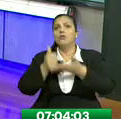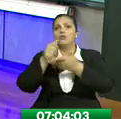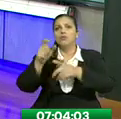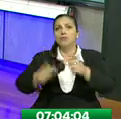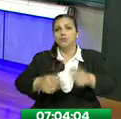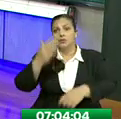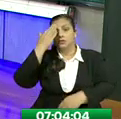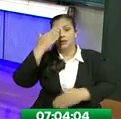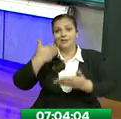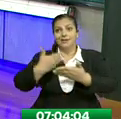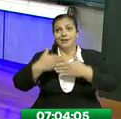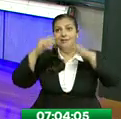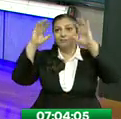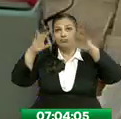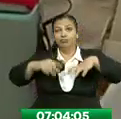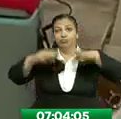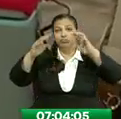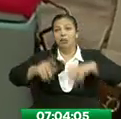detalles.